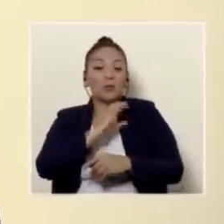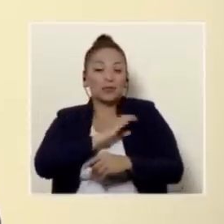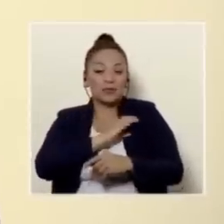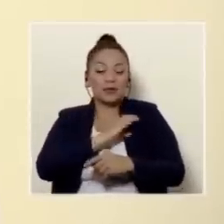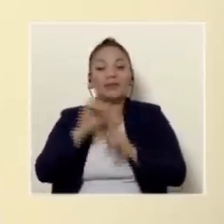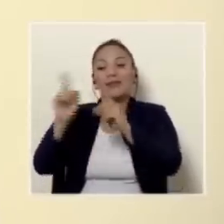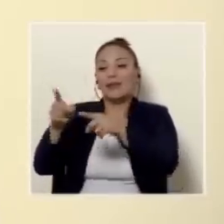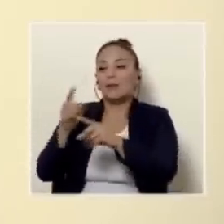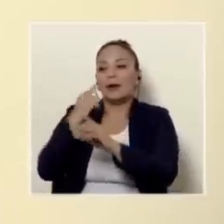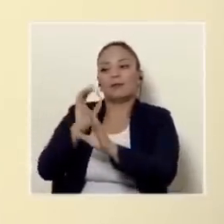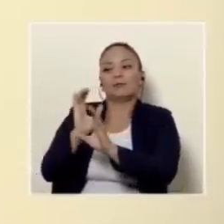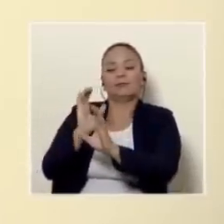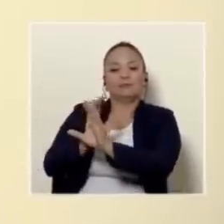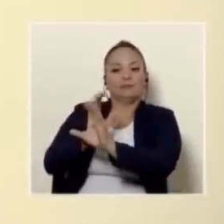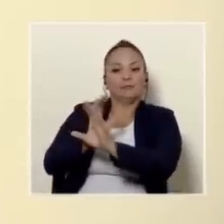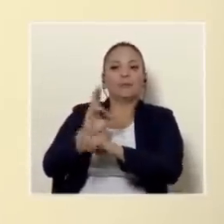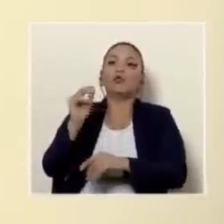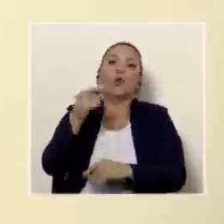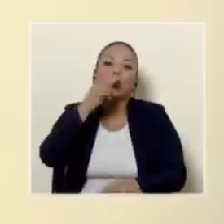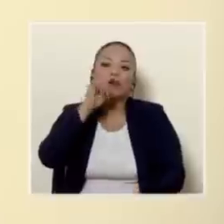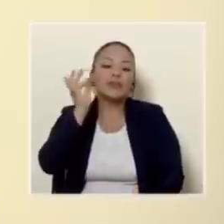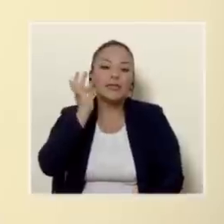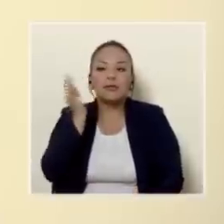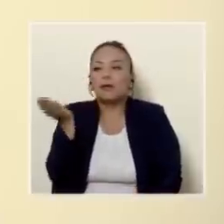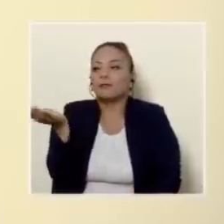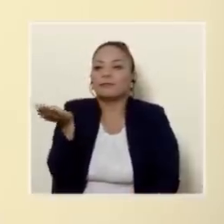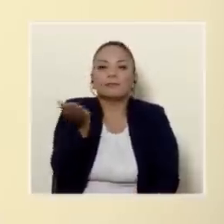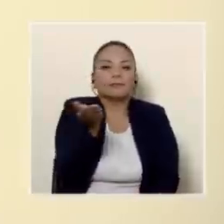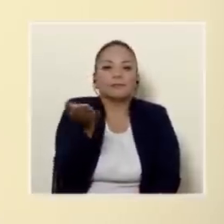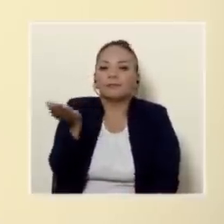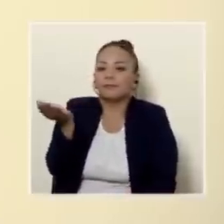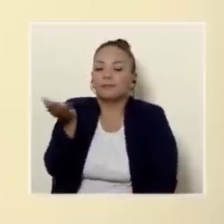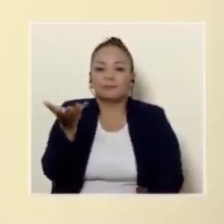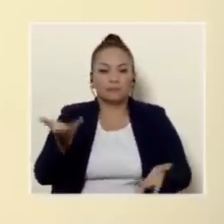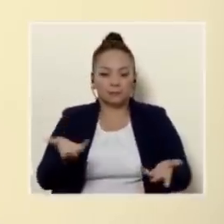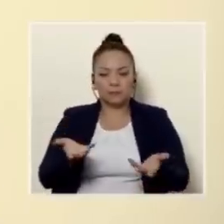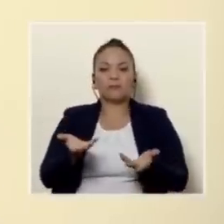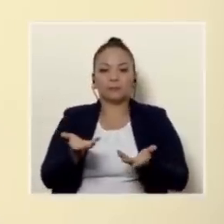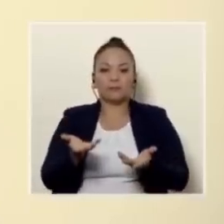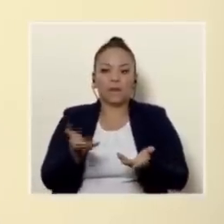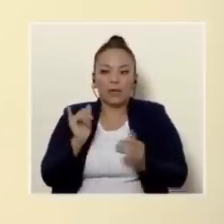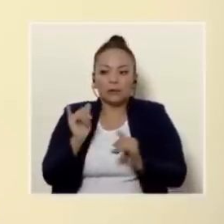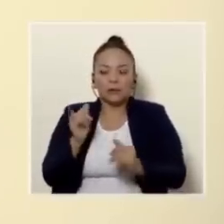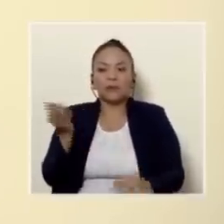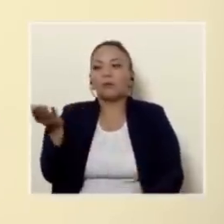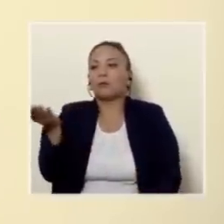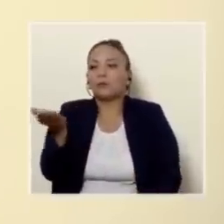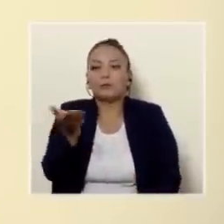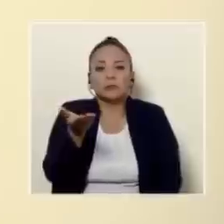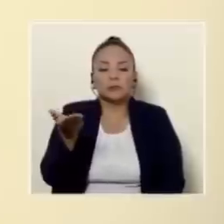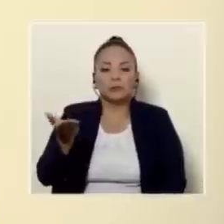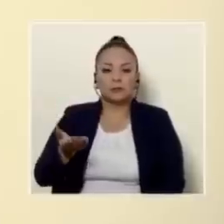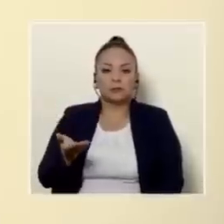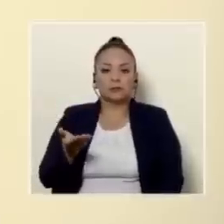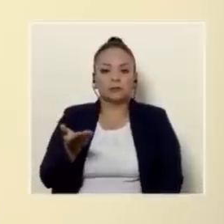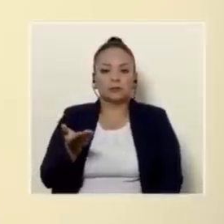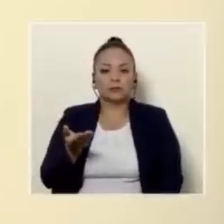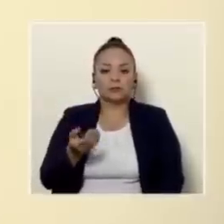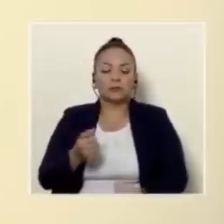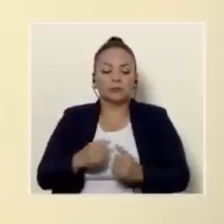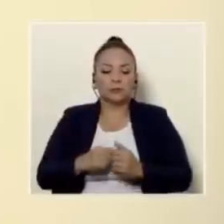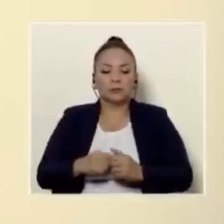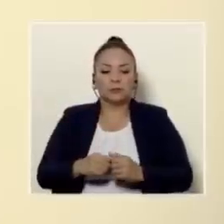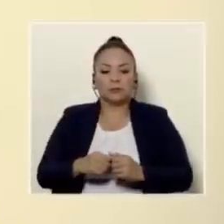prevenir que una niña ande mendigando, en el sentido exacto de la palabra, y que la use